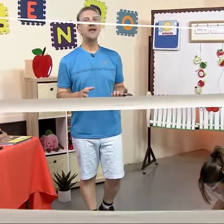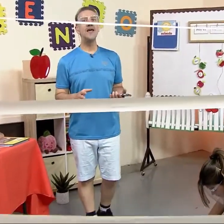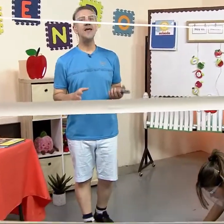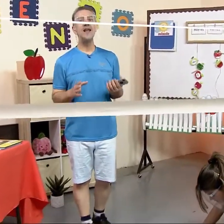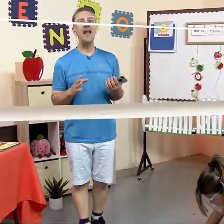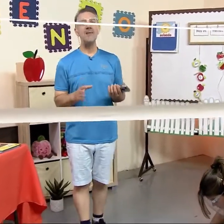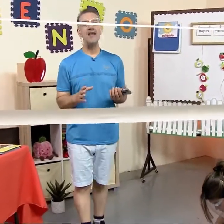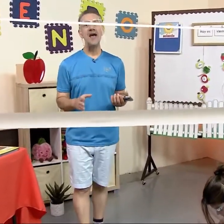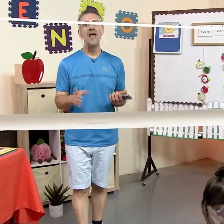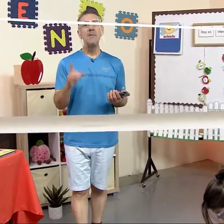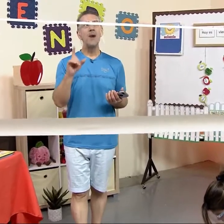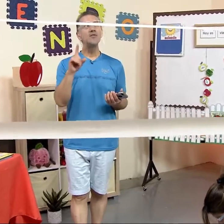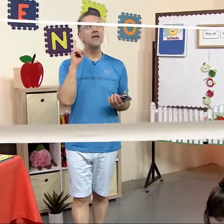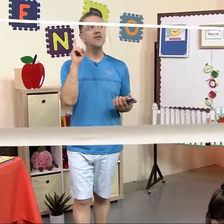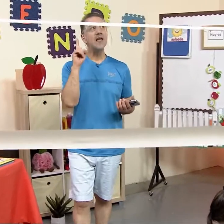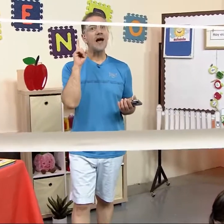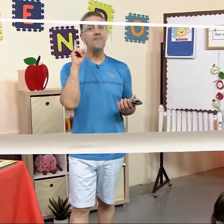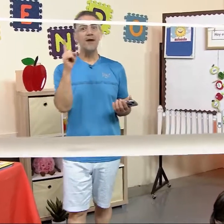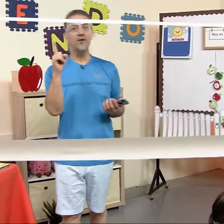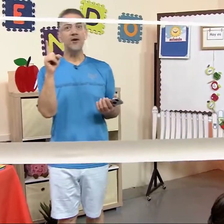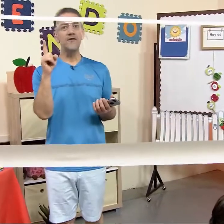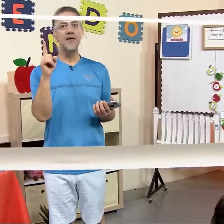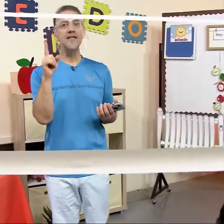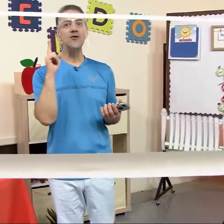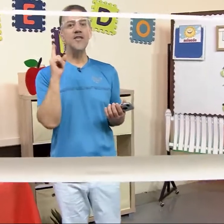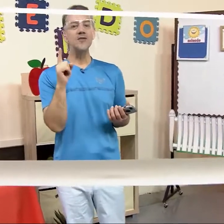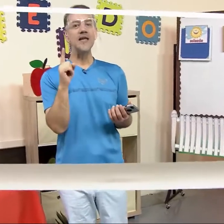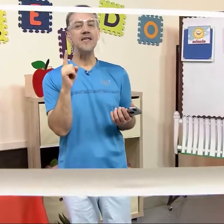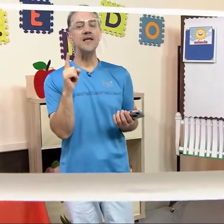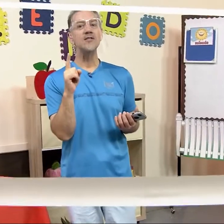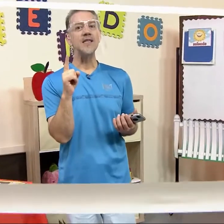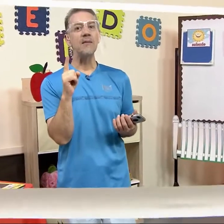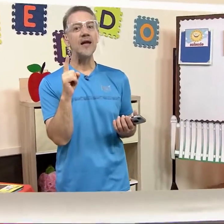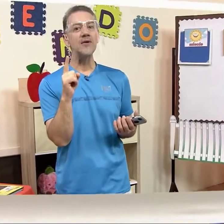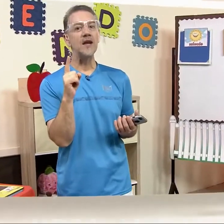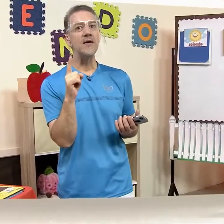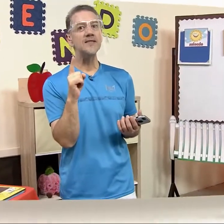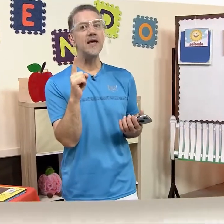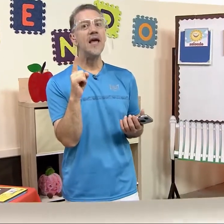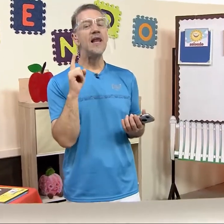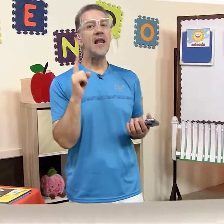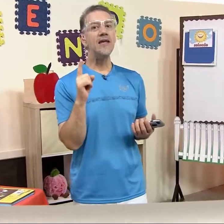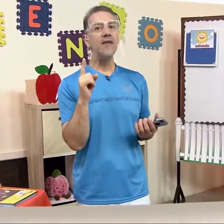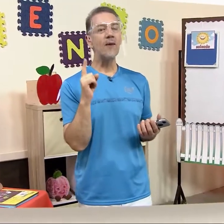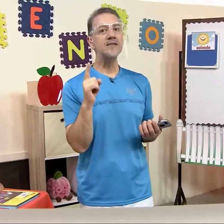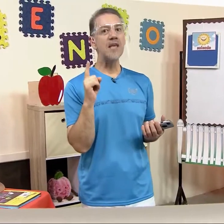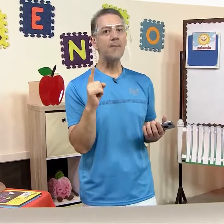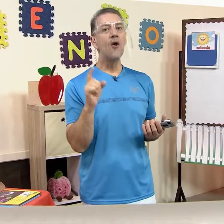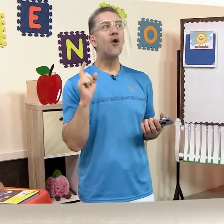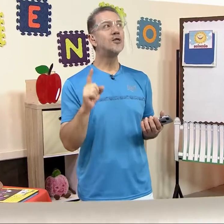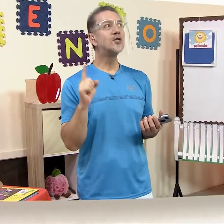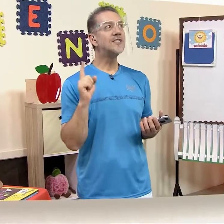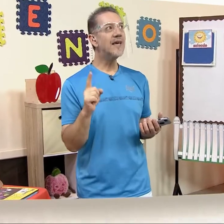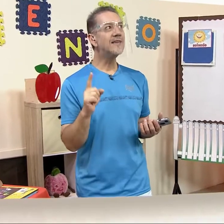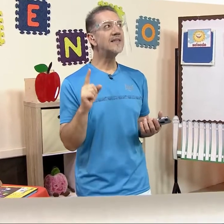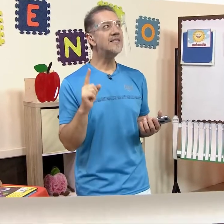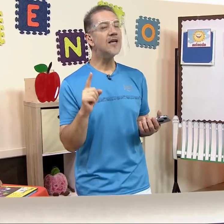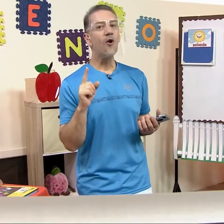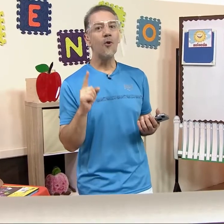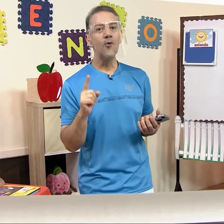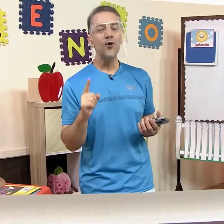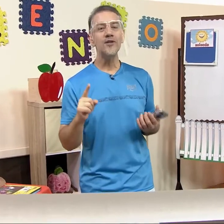9:19 de la mañana. Vamos a irnos a ver fotografías que los chicos y las chicas nos están mandando a través de la línea de WhatsApp